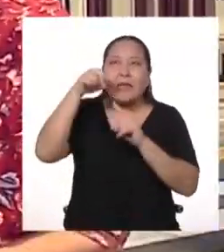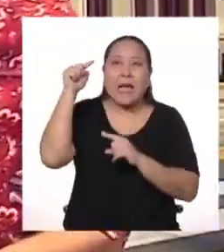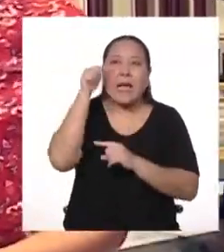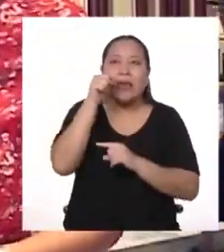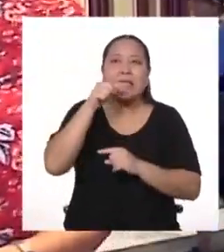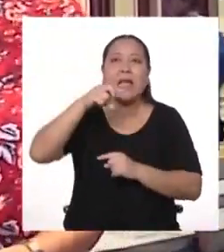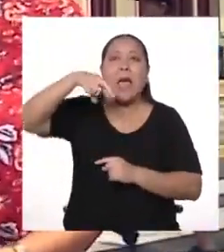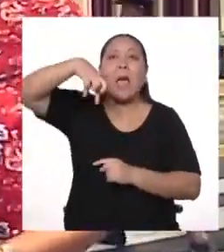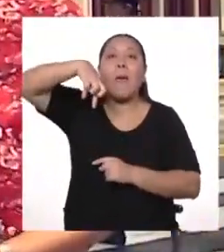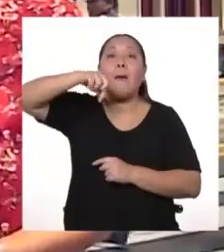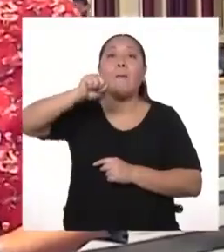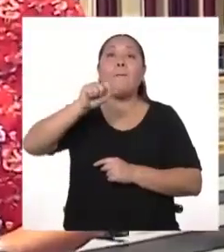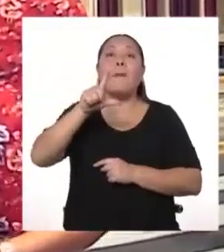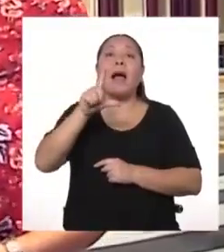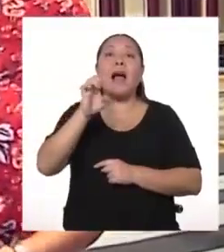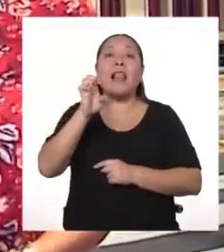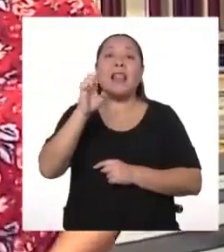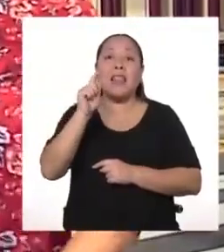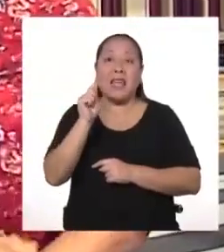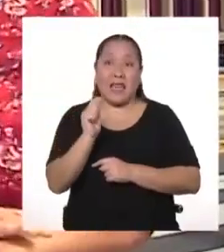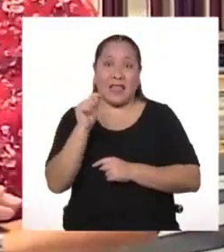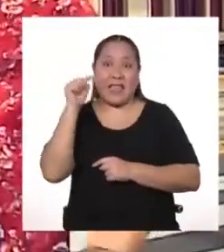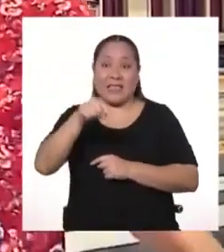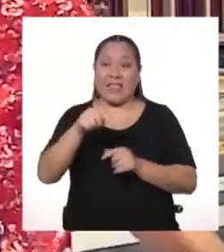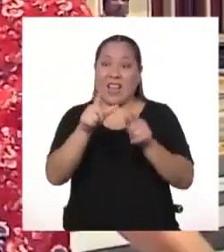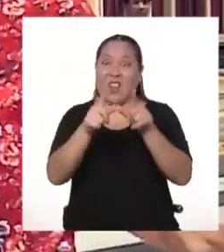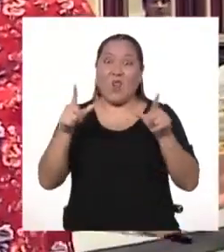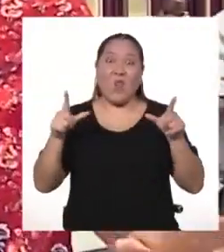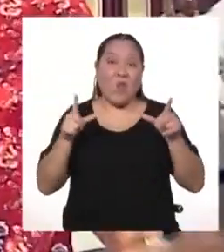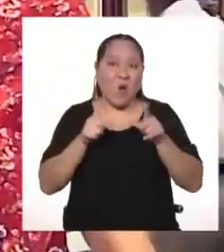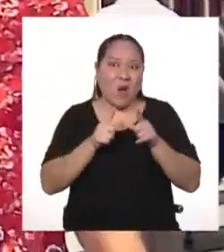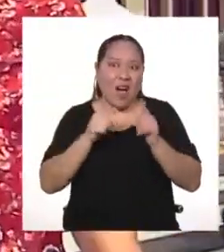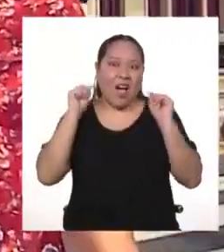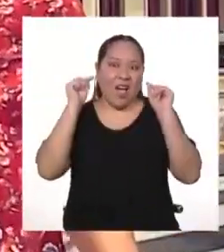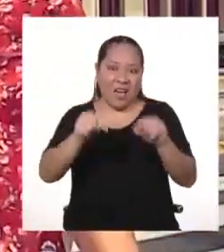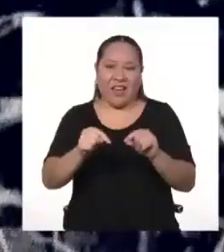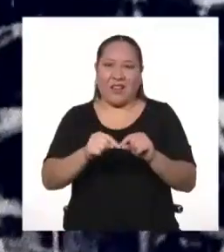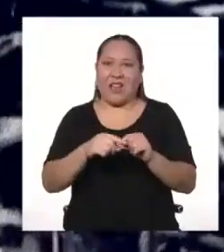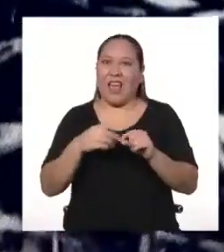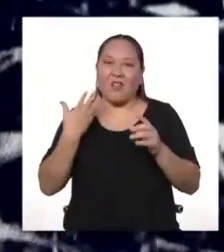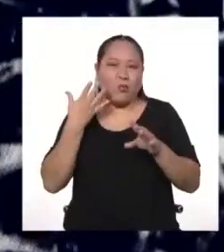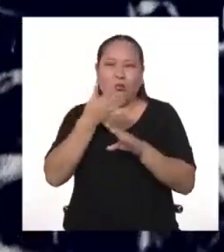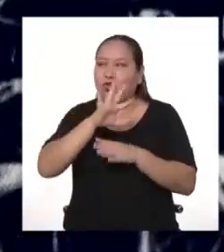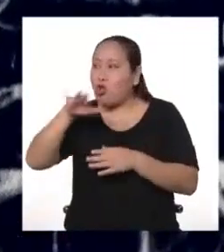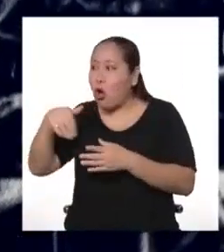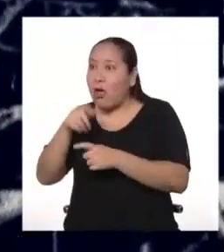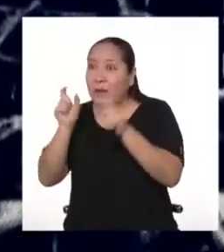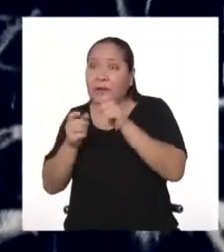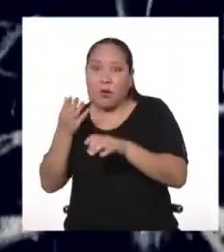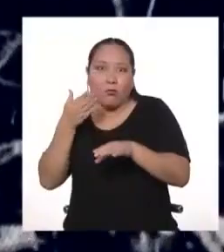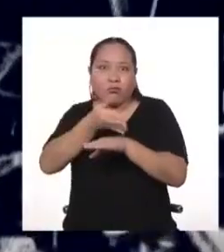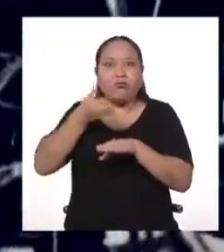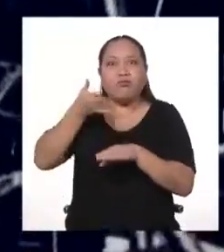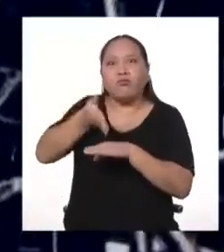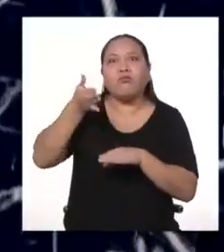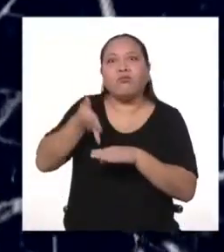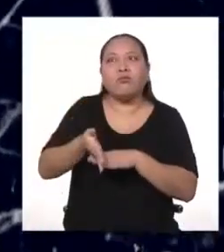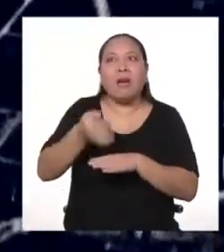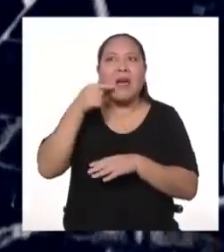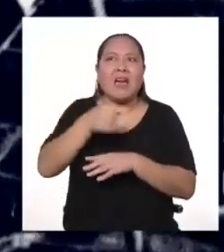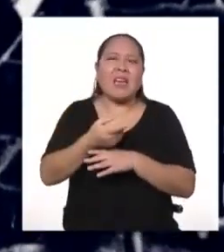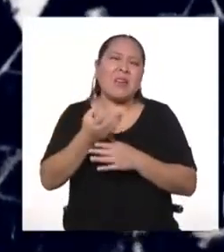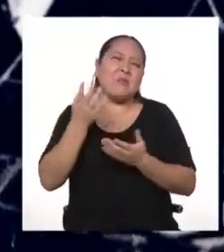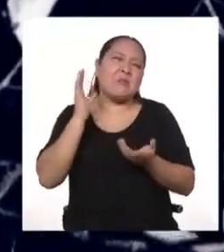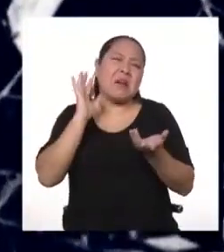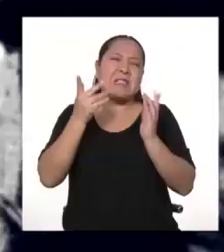Concert, que era el núcleo de la movida, el point de ese entonces. Era una especie de confitería o salón